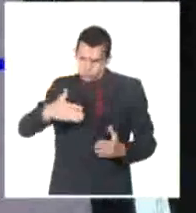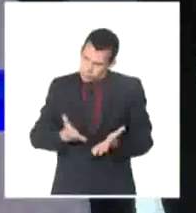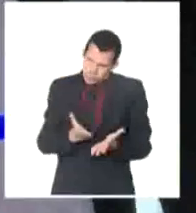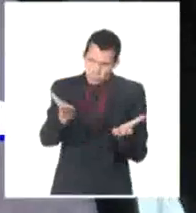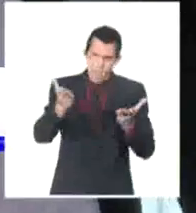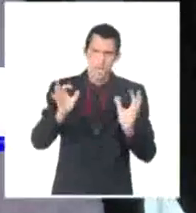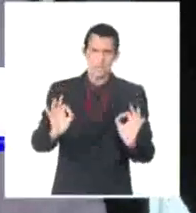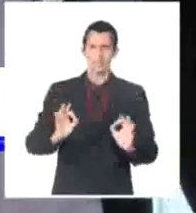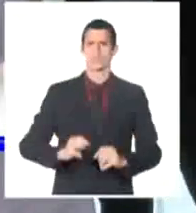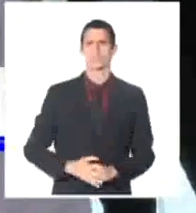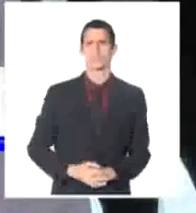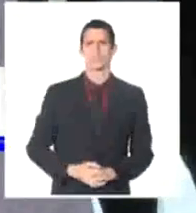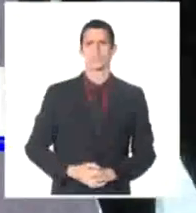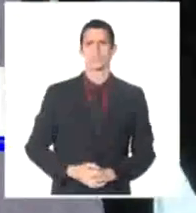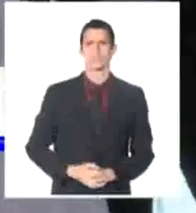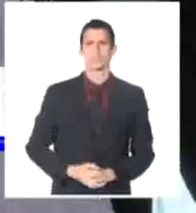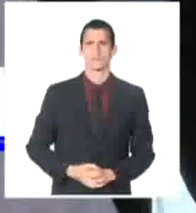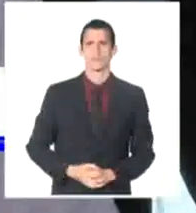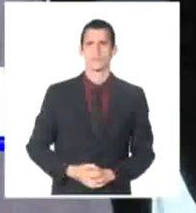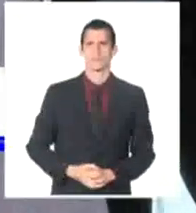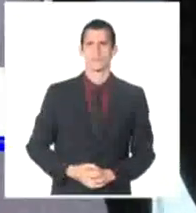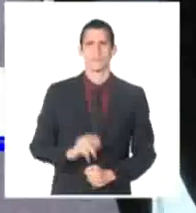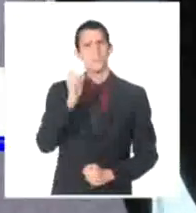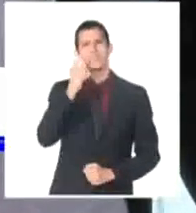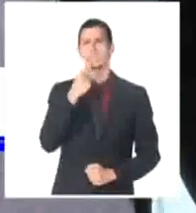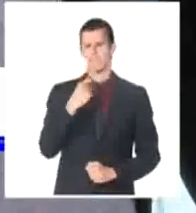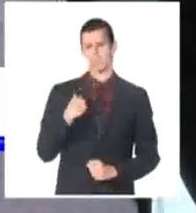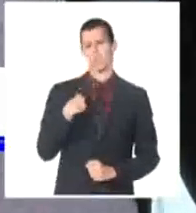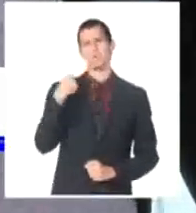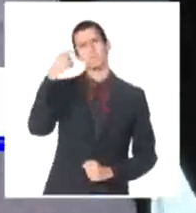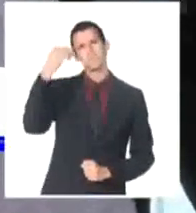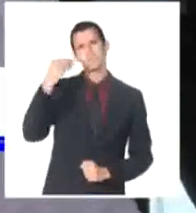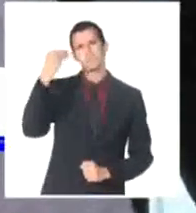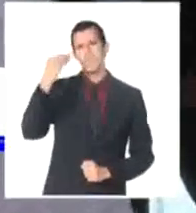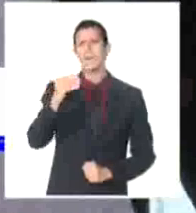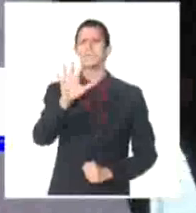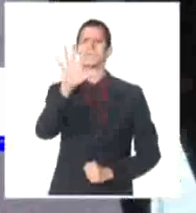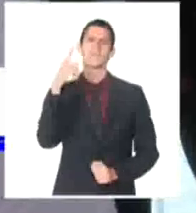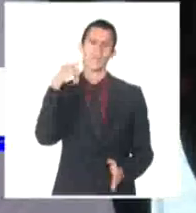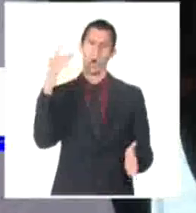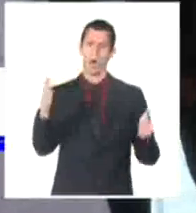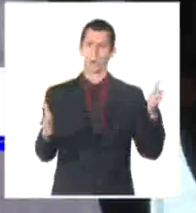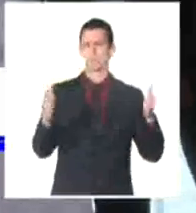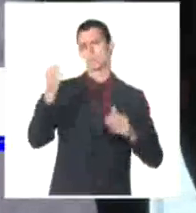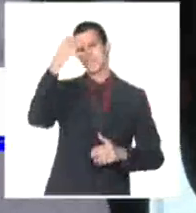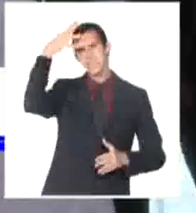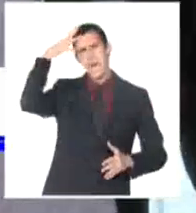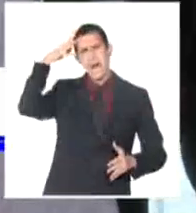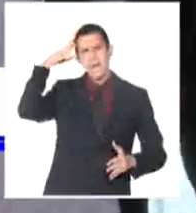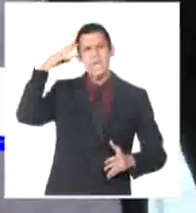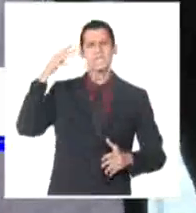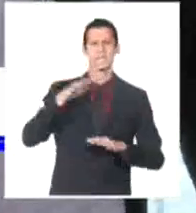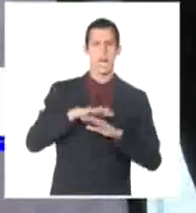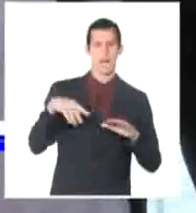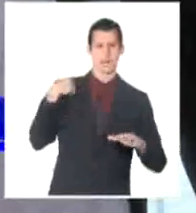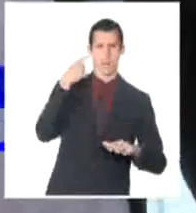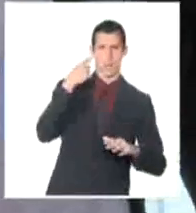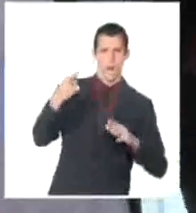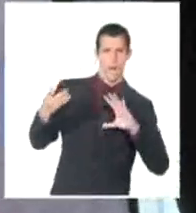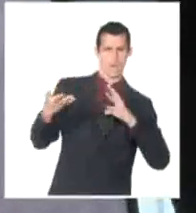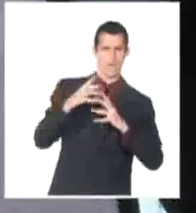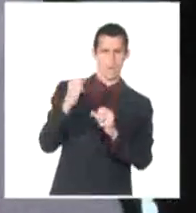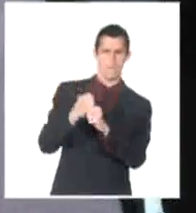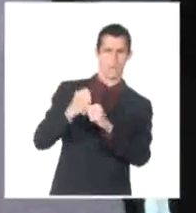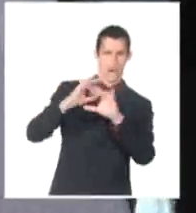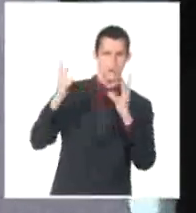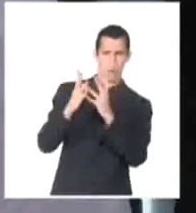de construcción colectiva, esa dirección colectiva de escuchar al pueblo, de estar presente en todos los recorridos, realmente